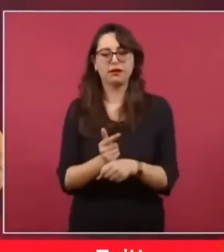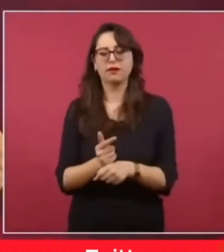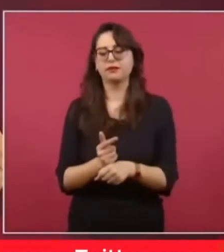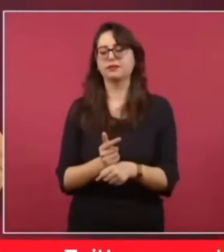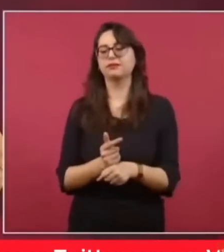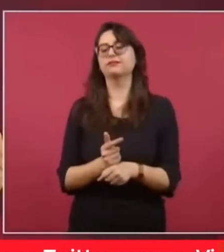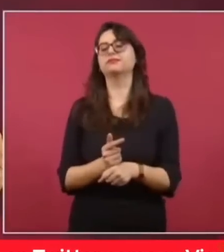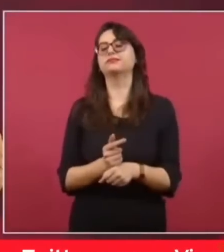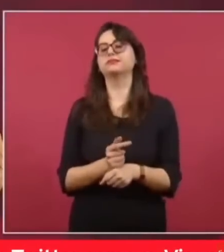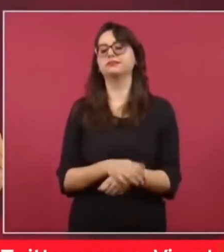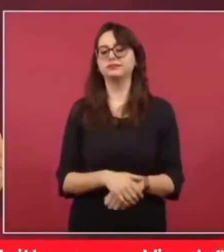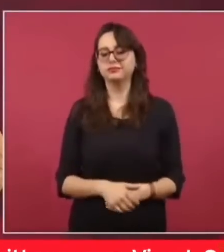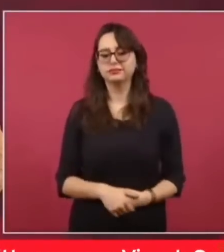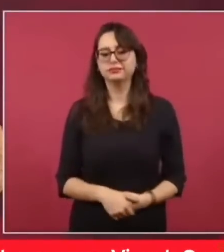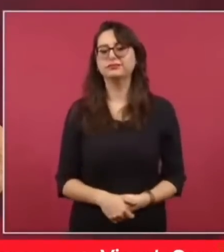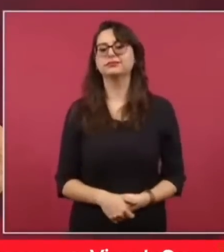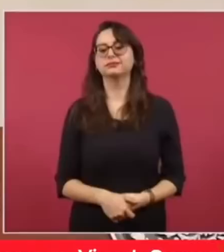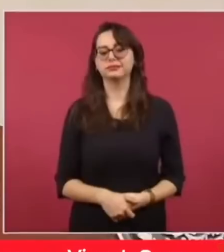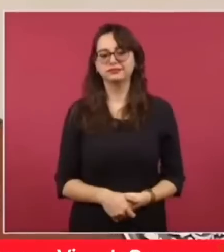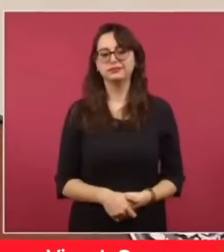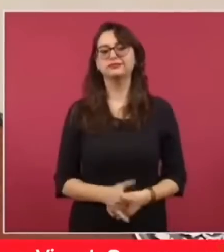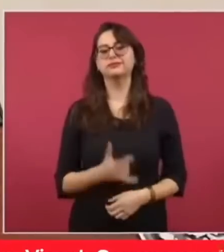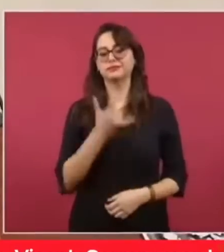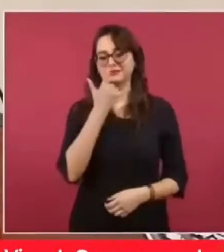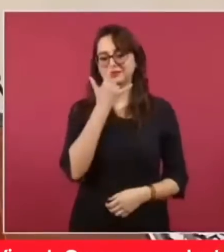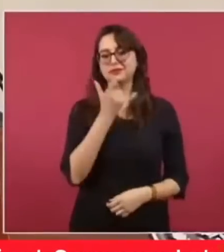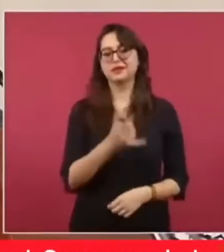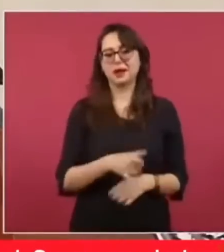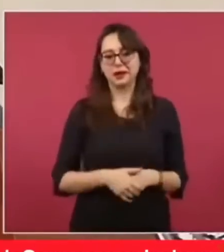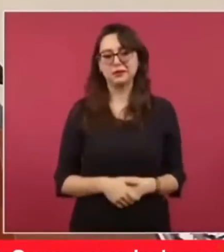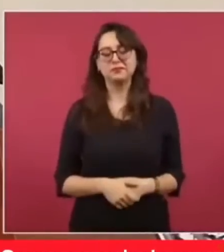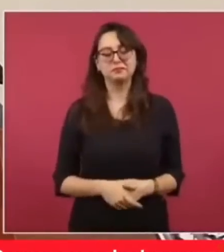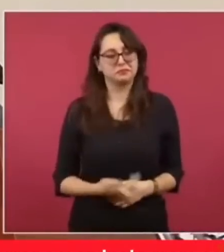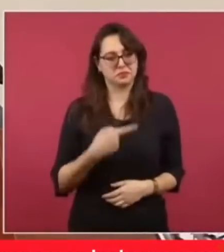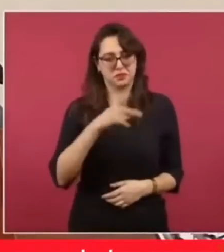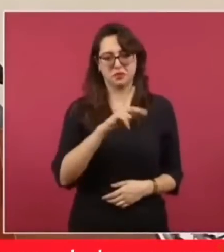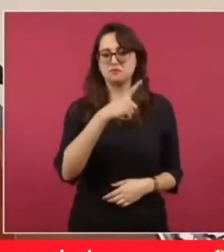Y no dejamos de buscarlos